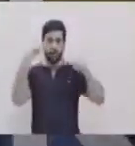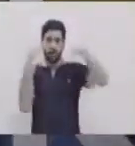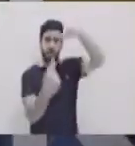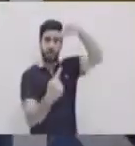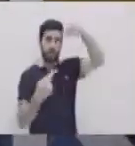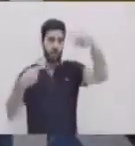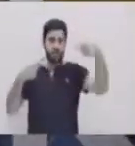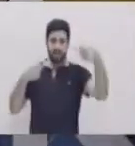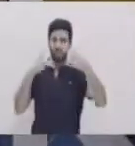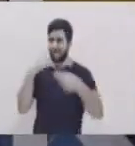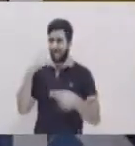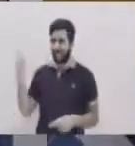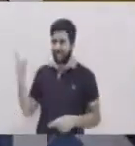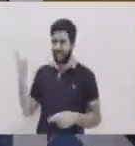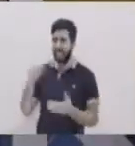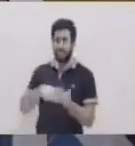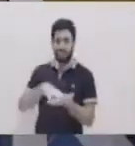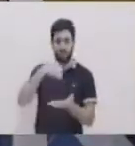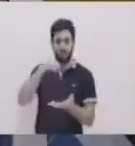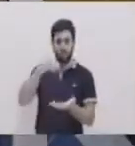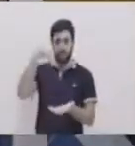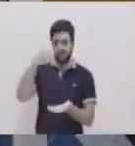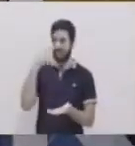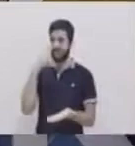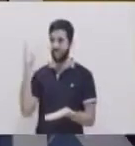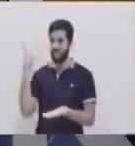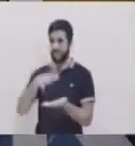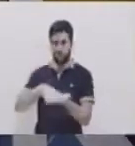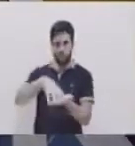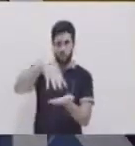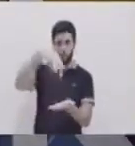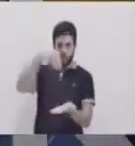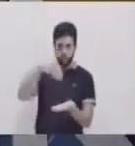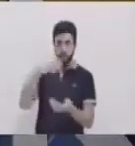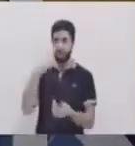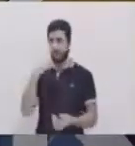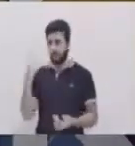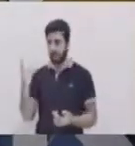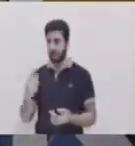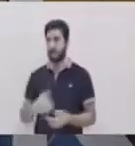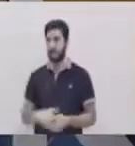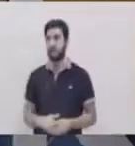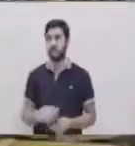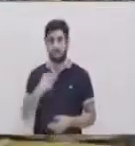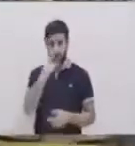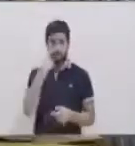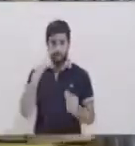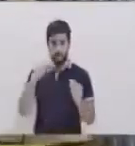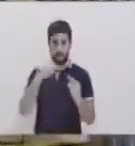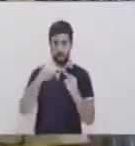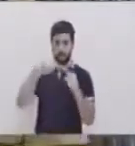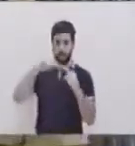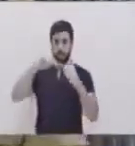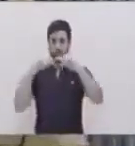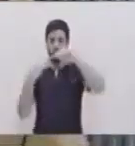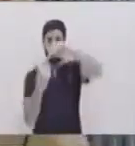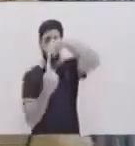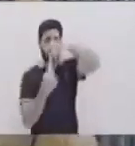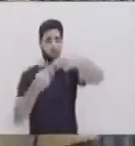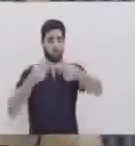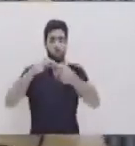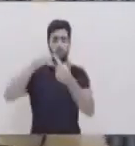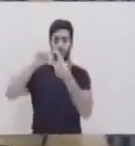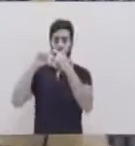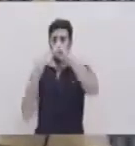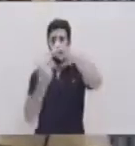así como la que tú tienes acá. Sí. ¿Sí? Entonces si yo roto esto, ¿sí? Yo le doy vueltas y vueltas, voy a